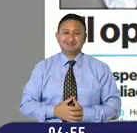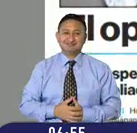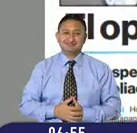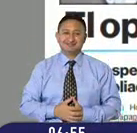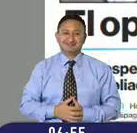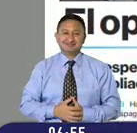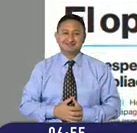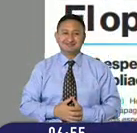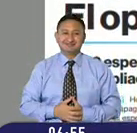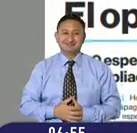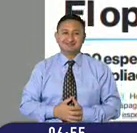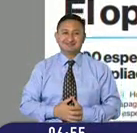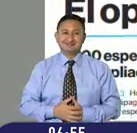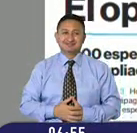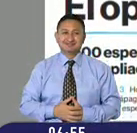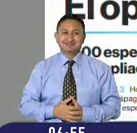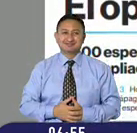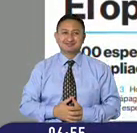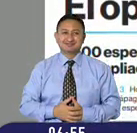país.